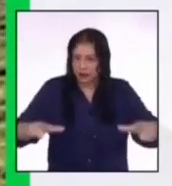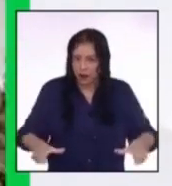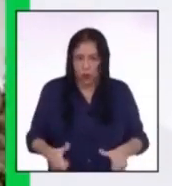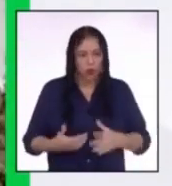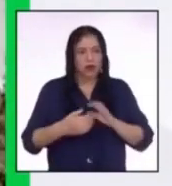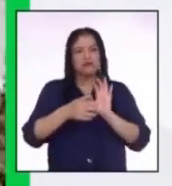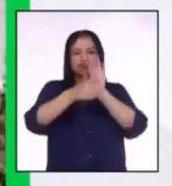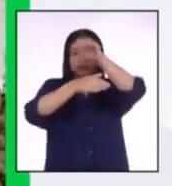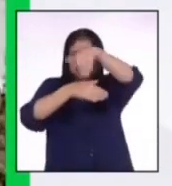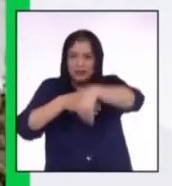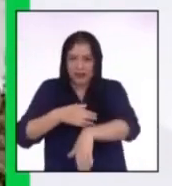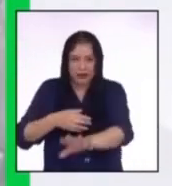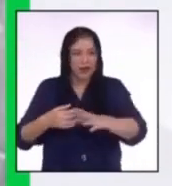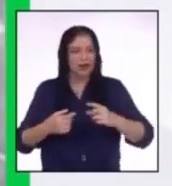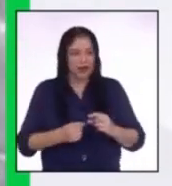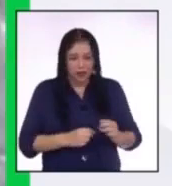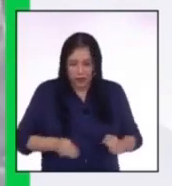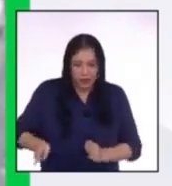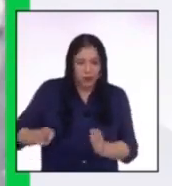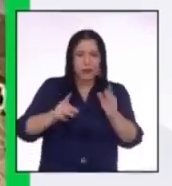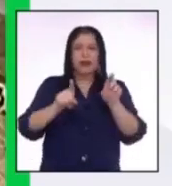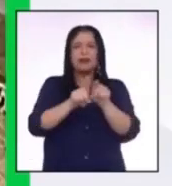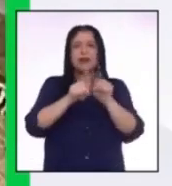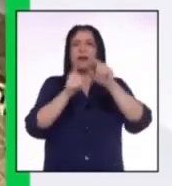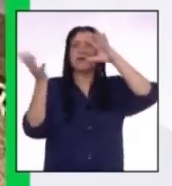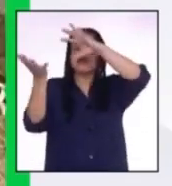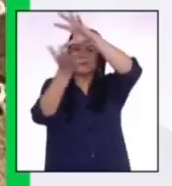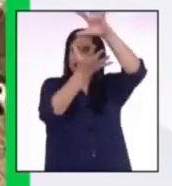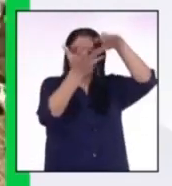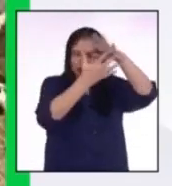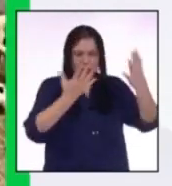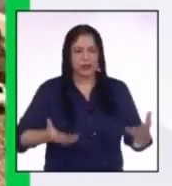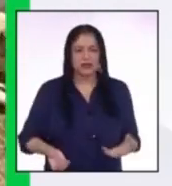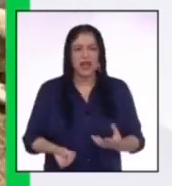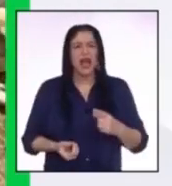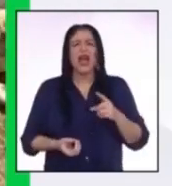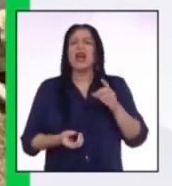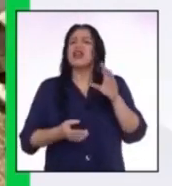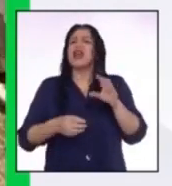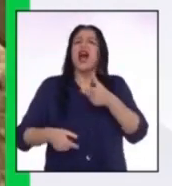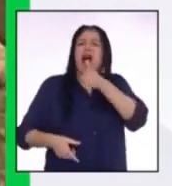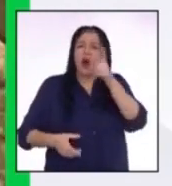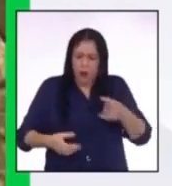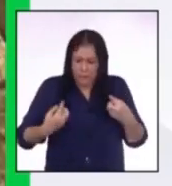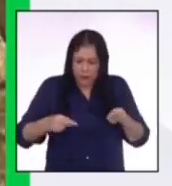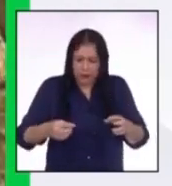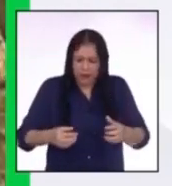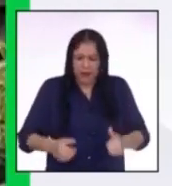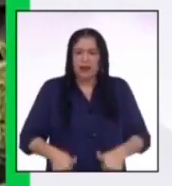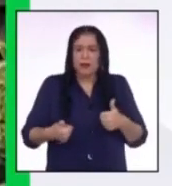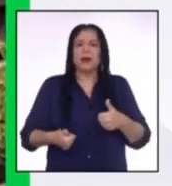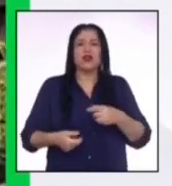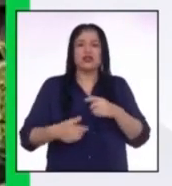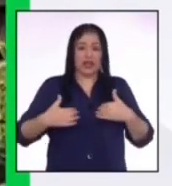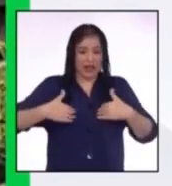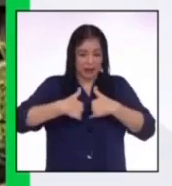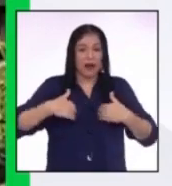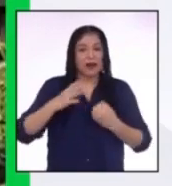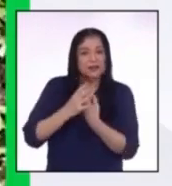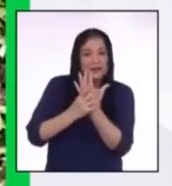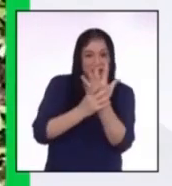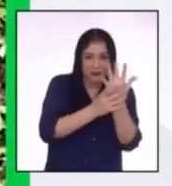las quebradas en los bucales y en las nubes que alimenta a los animales los pastos y cultivos